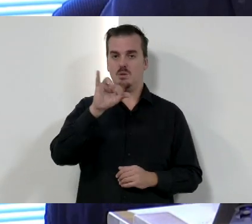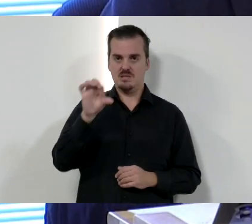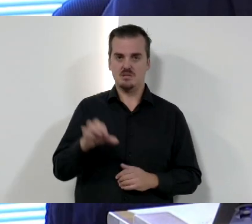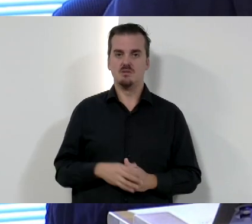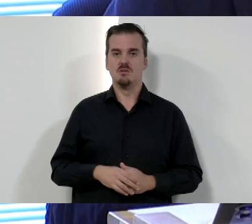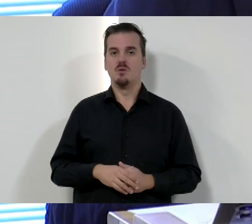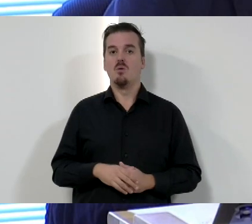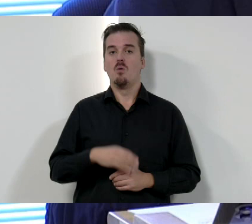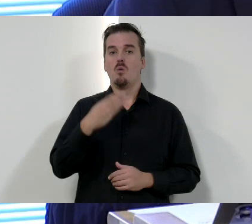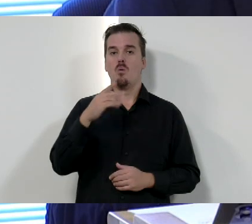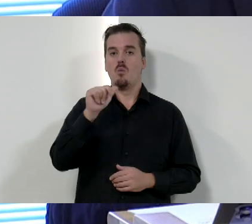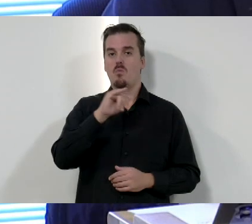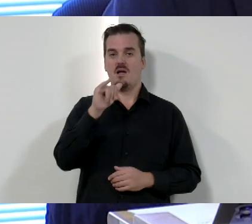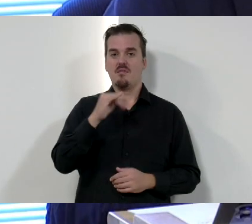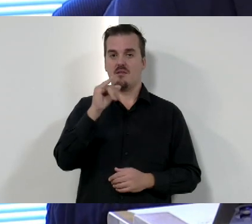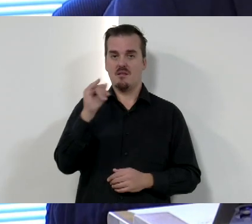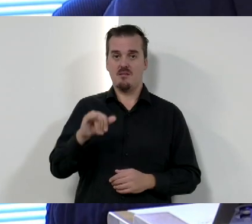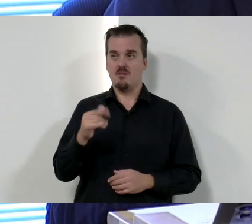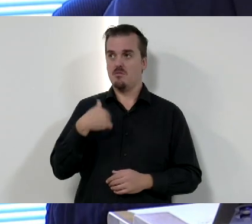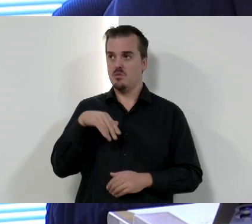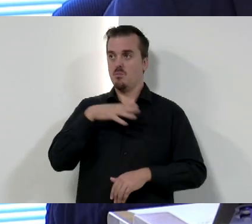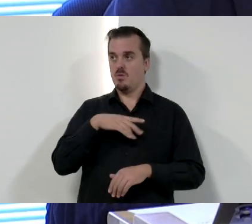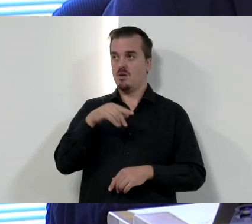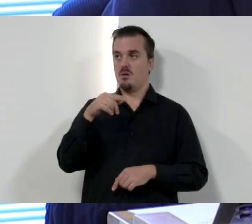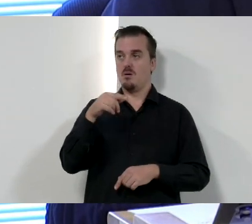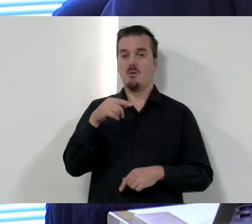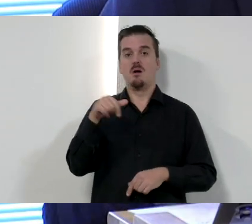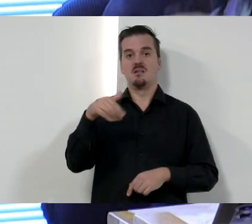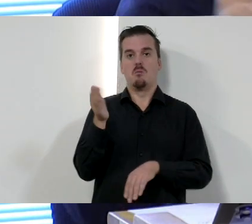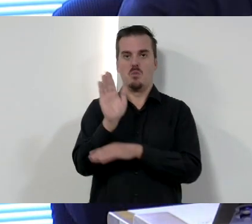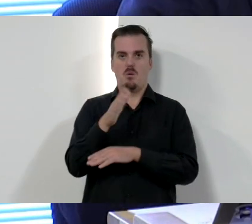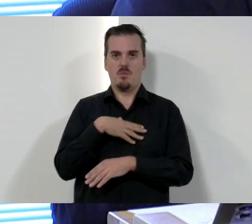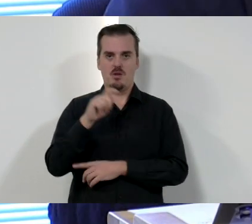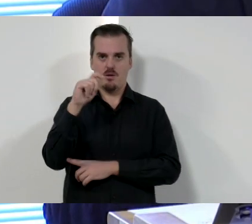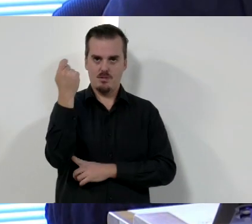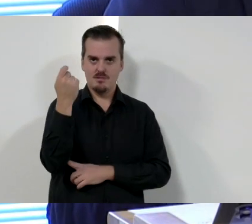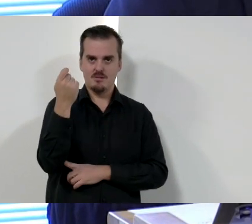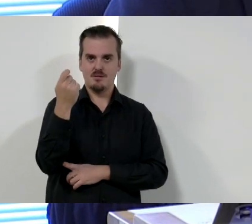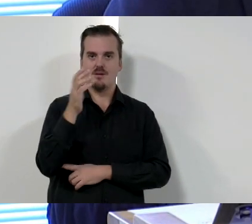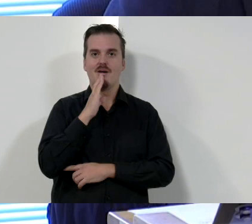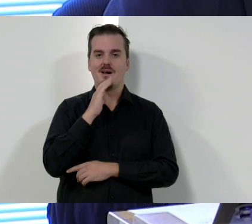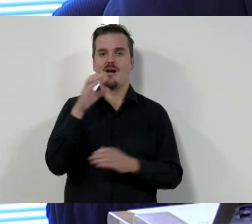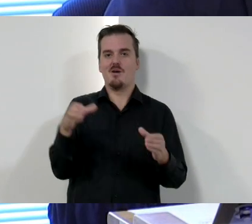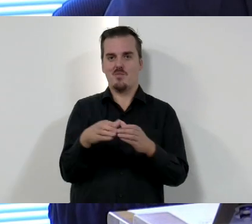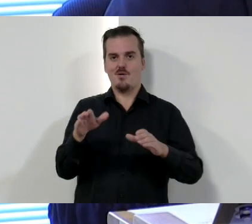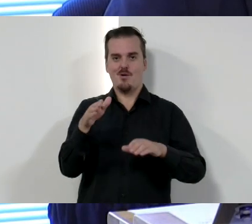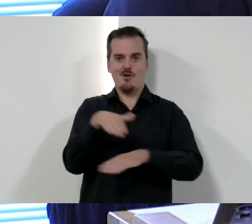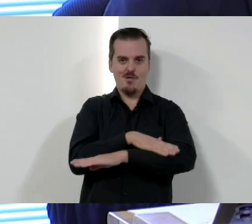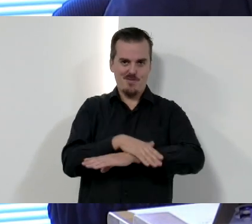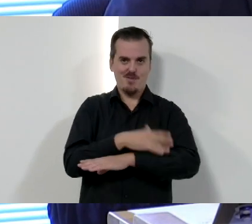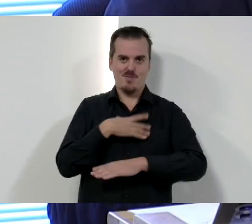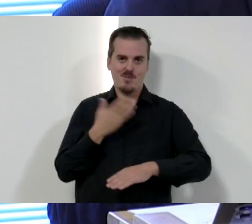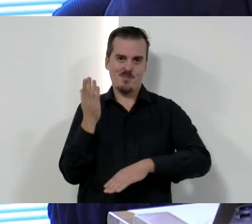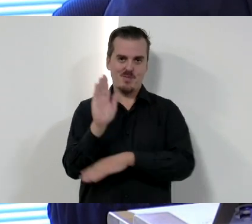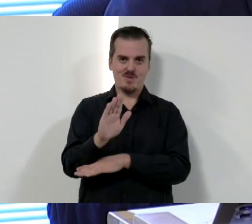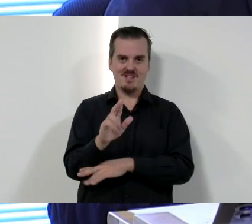Luis Blázquez, concejal de Vox, sacaríamos adelante esta propuesta y haríamos a todo el equipo de gobierno a trabajar una propuesta fiscal